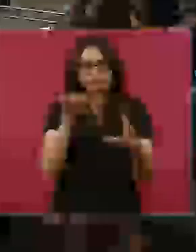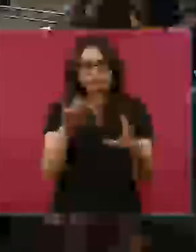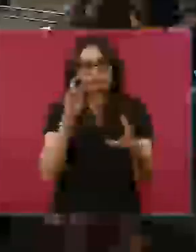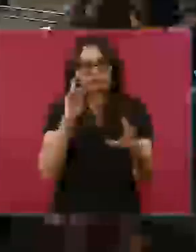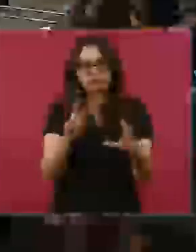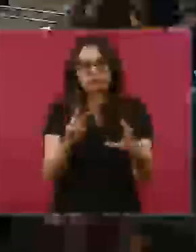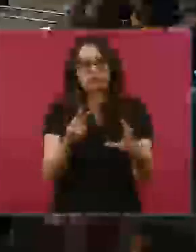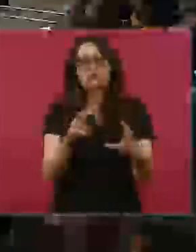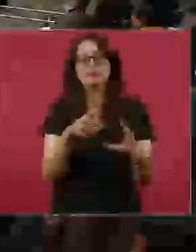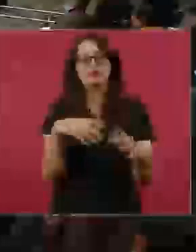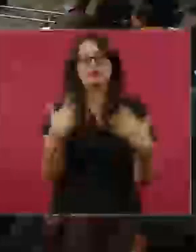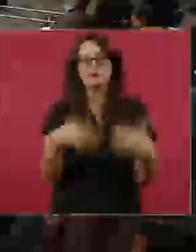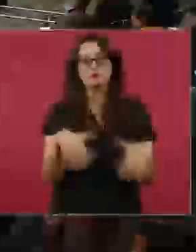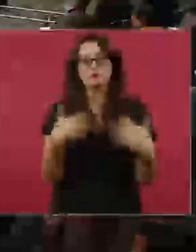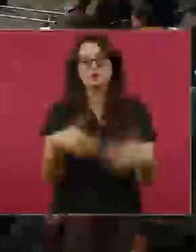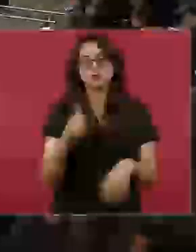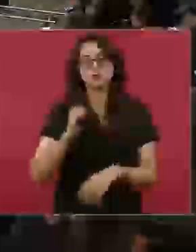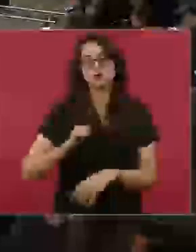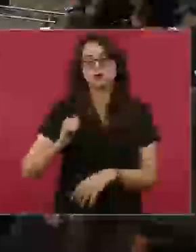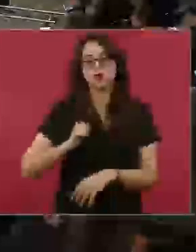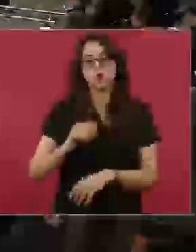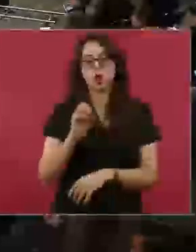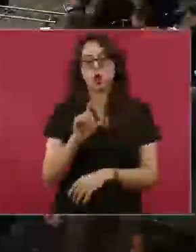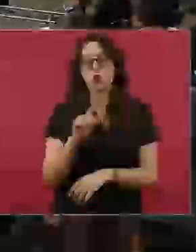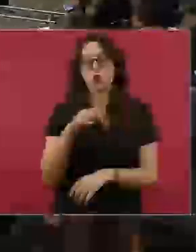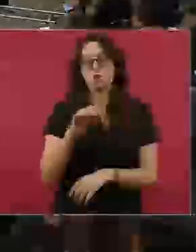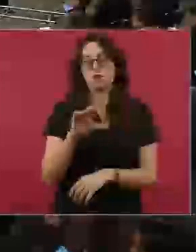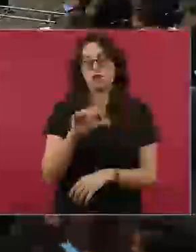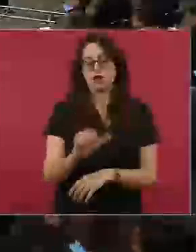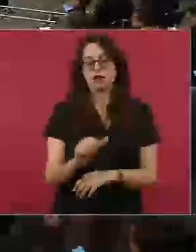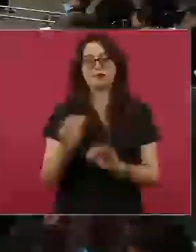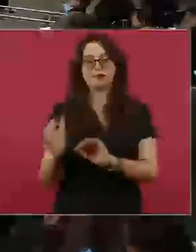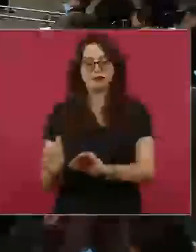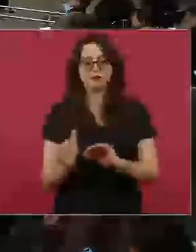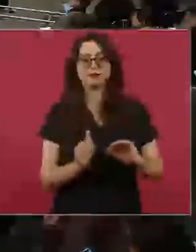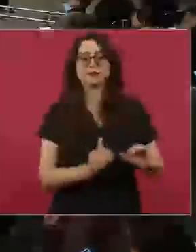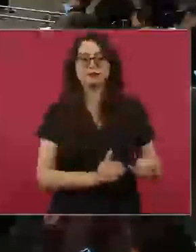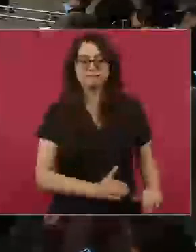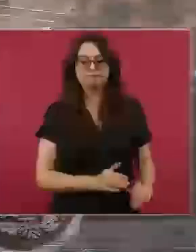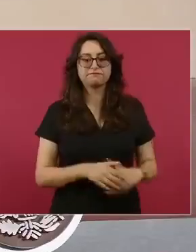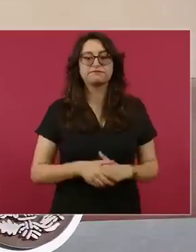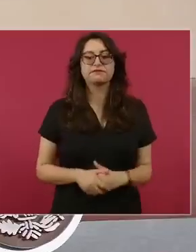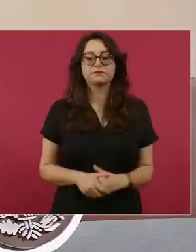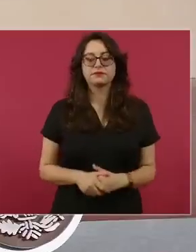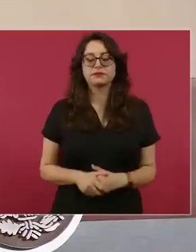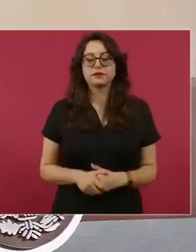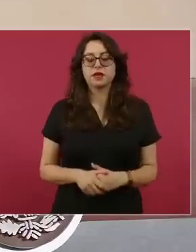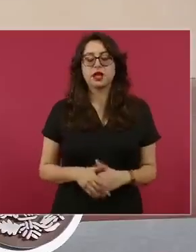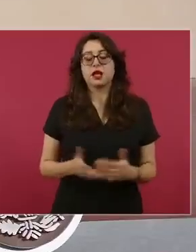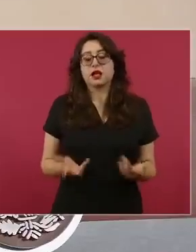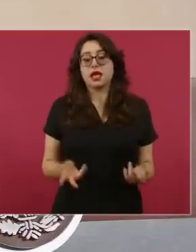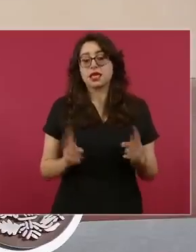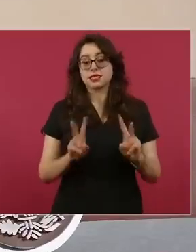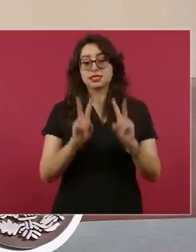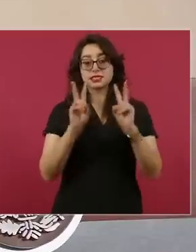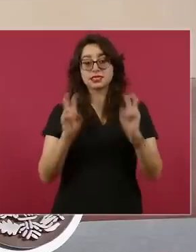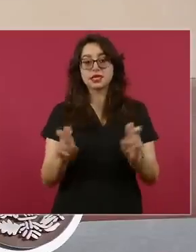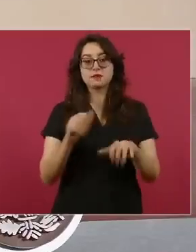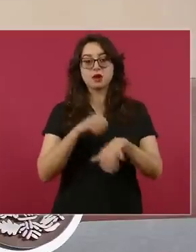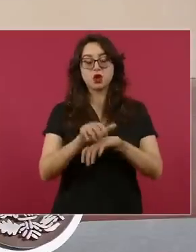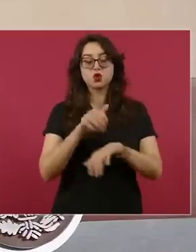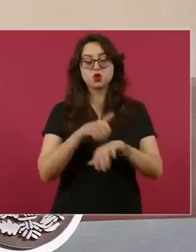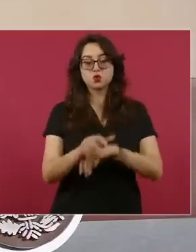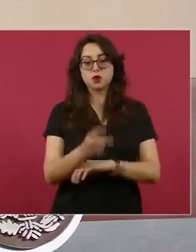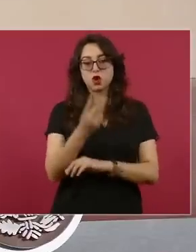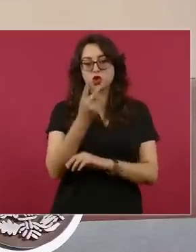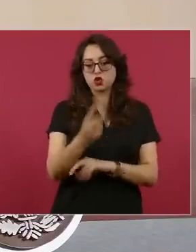la civilización olmeca. En cuanto al salvamento arqueológico en el tramo 2, como ustedes saben, hemos concluido